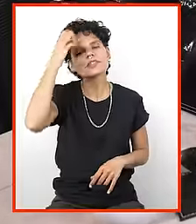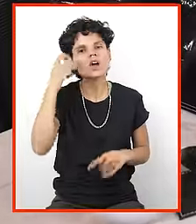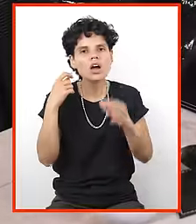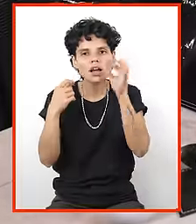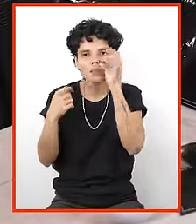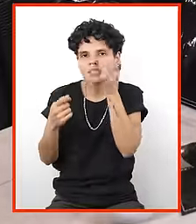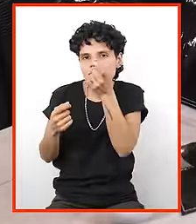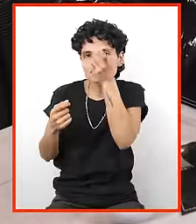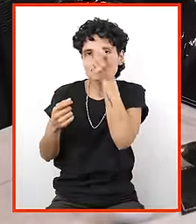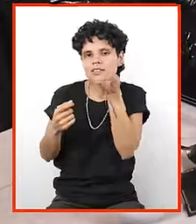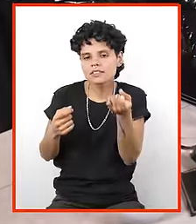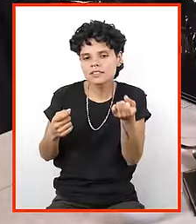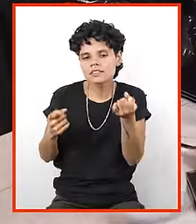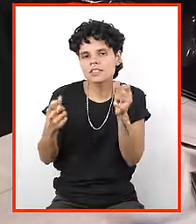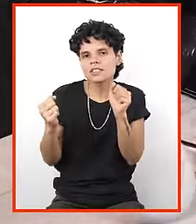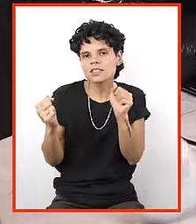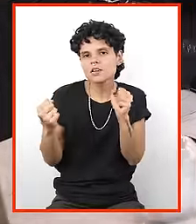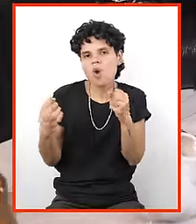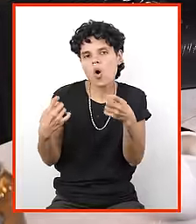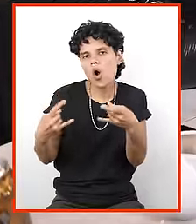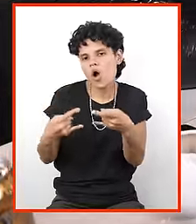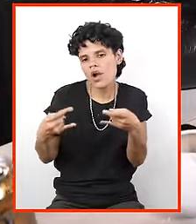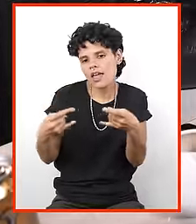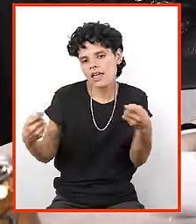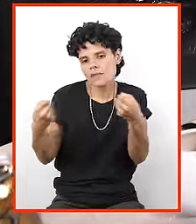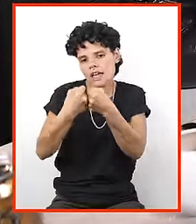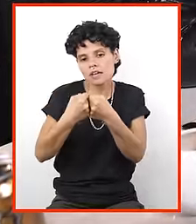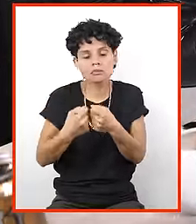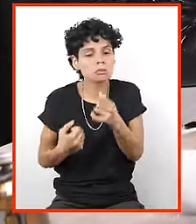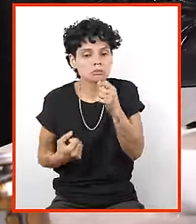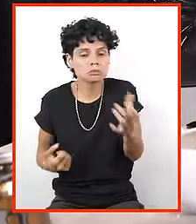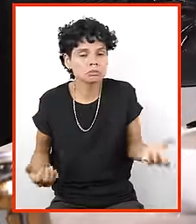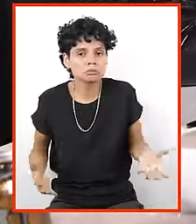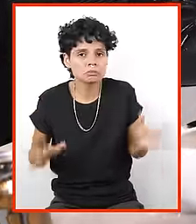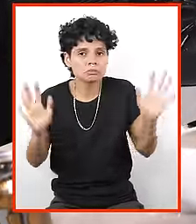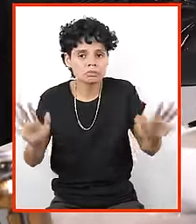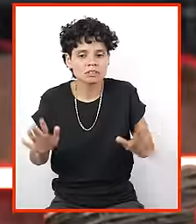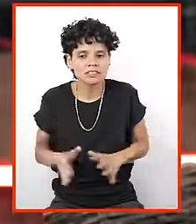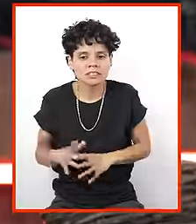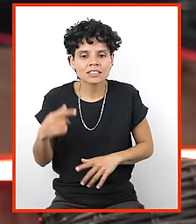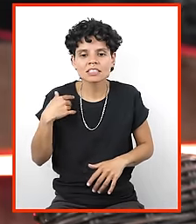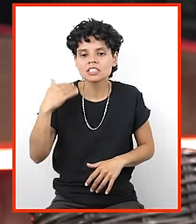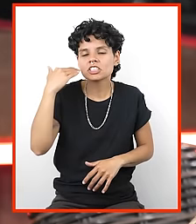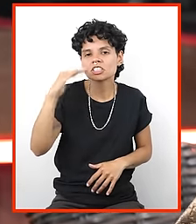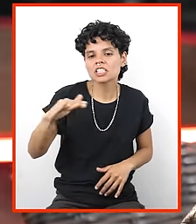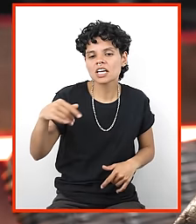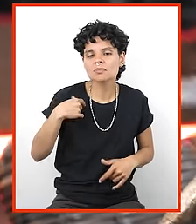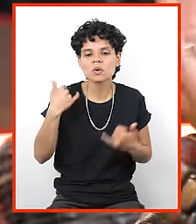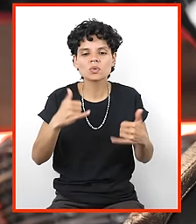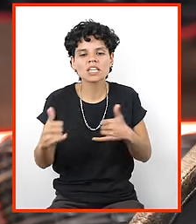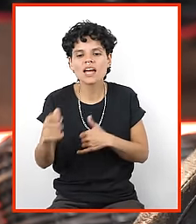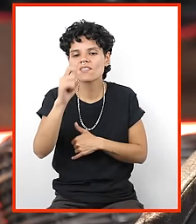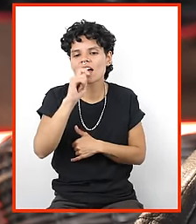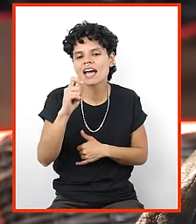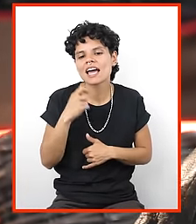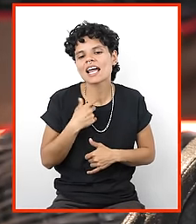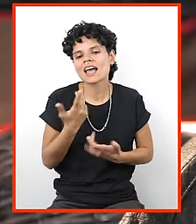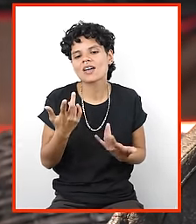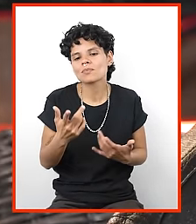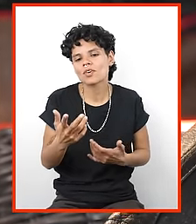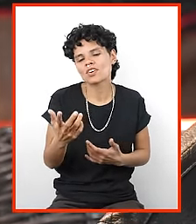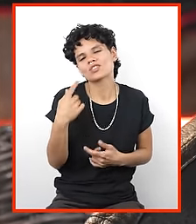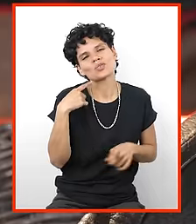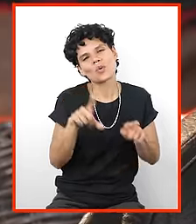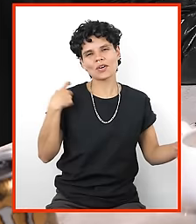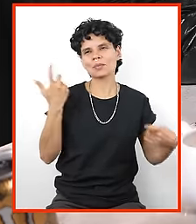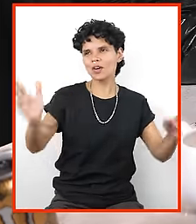no? No. No sé por qué. Sé que de chica como que... ¿Sí? Me gustaba y lo practiqué. Y era como la gracia, yo era bien